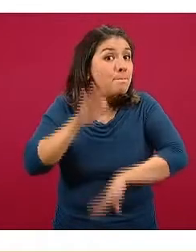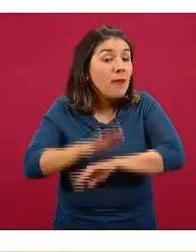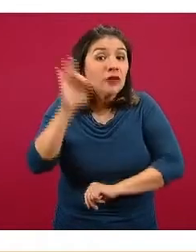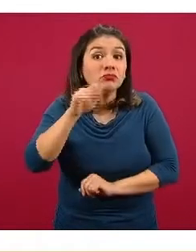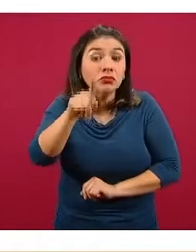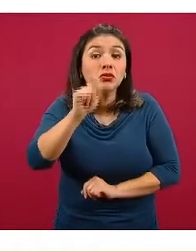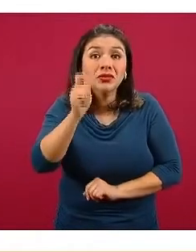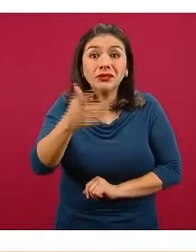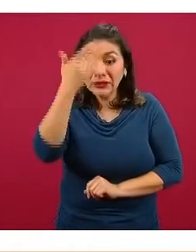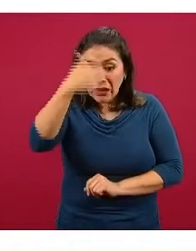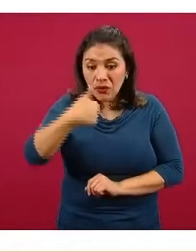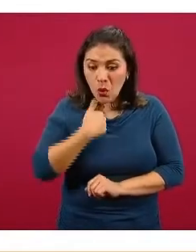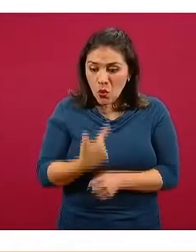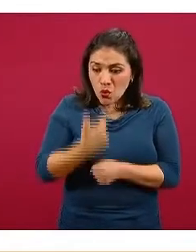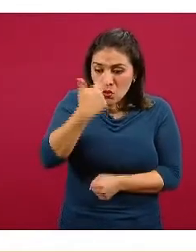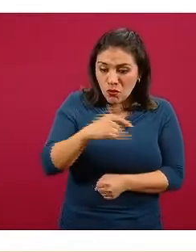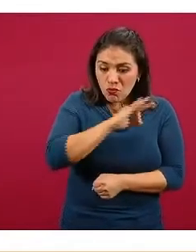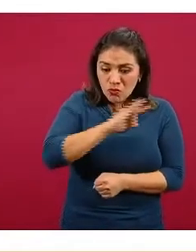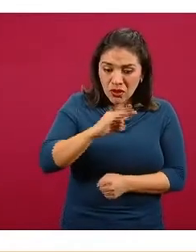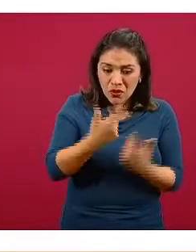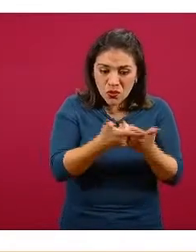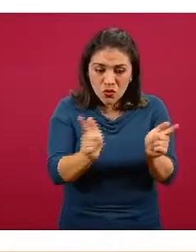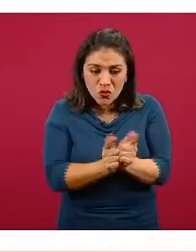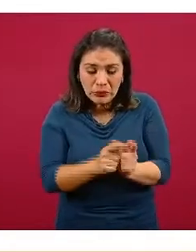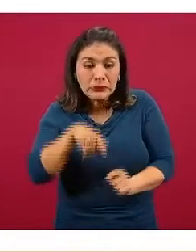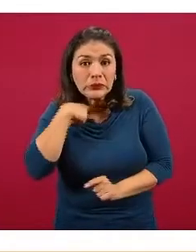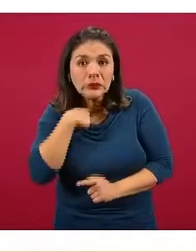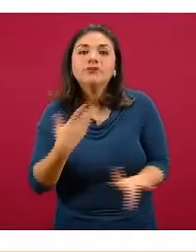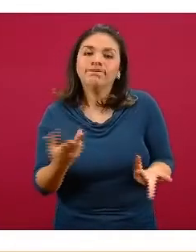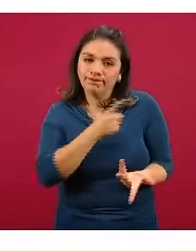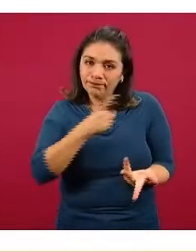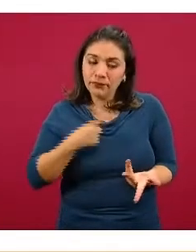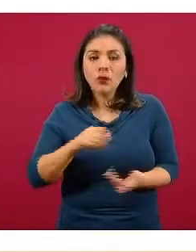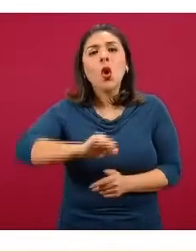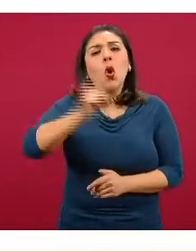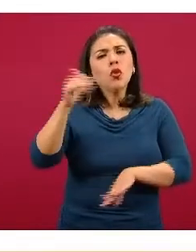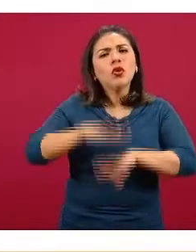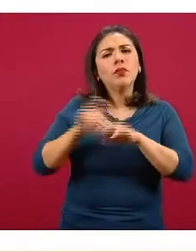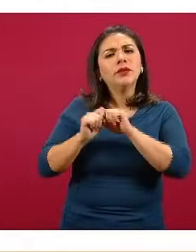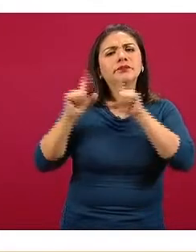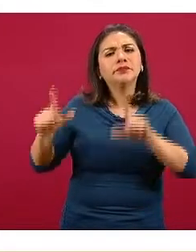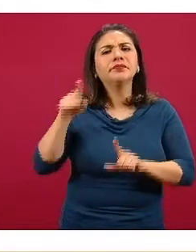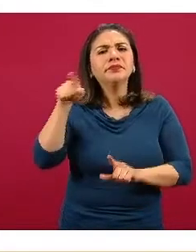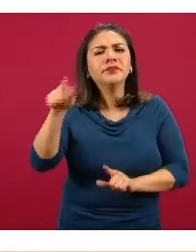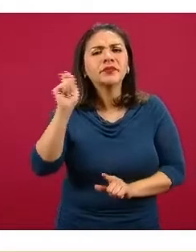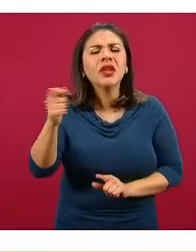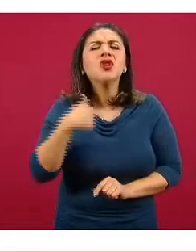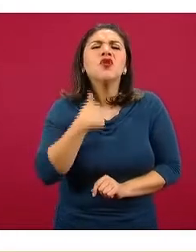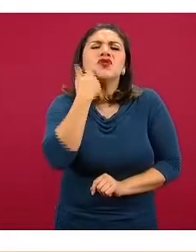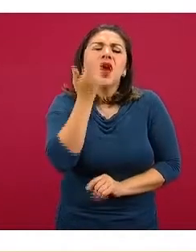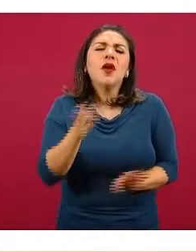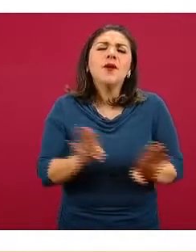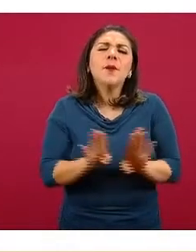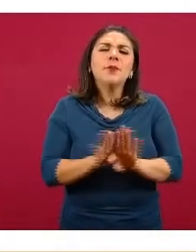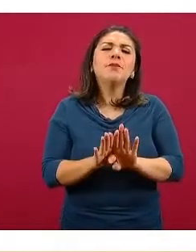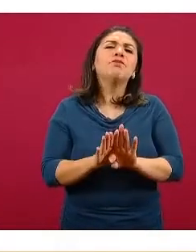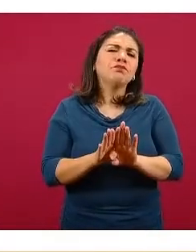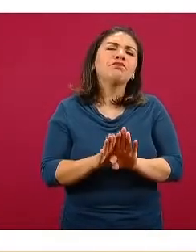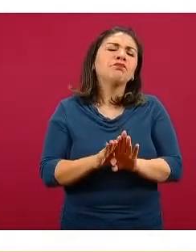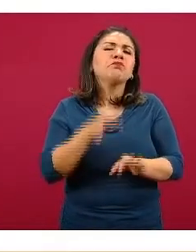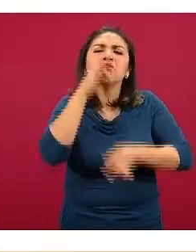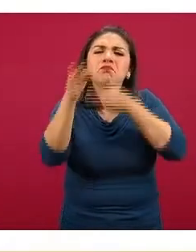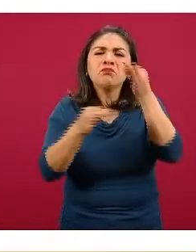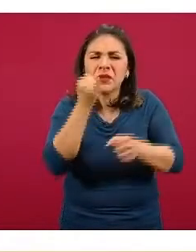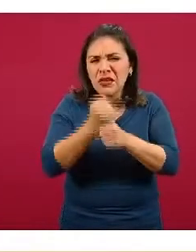si estamos en estos grupos de riesgo. Y tenemos una diapositiva más en donde quisimos también transmitir